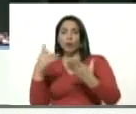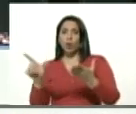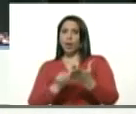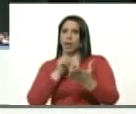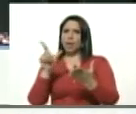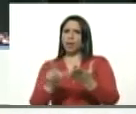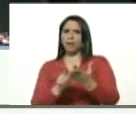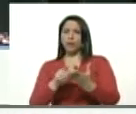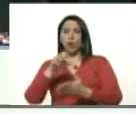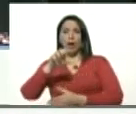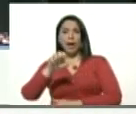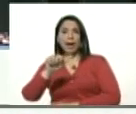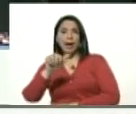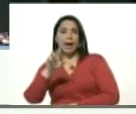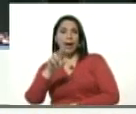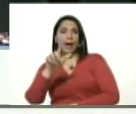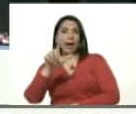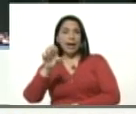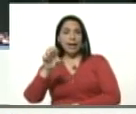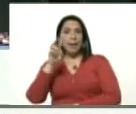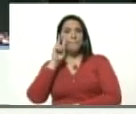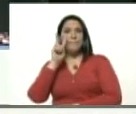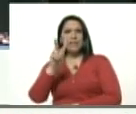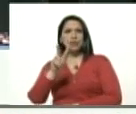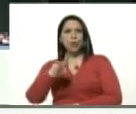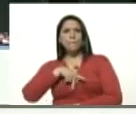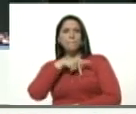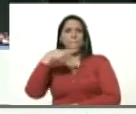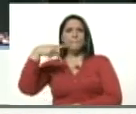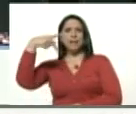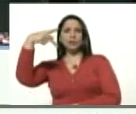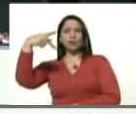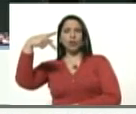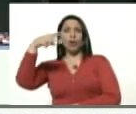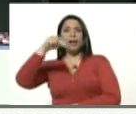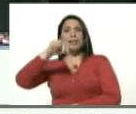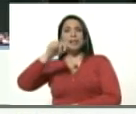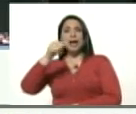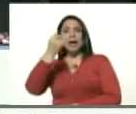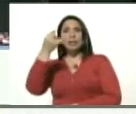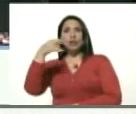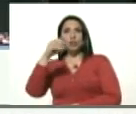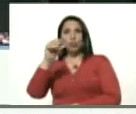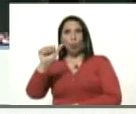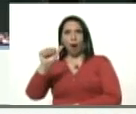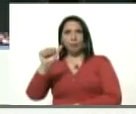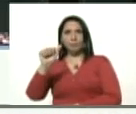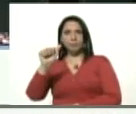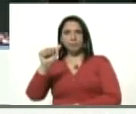Arle Herrera, Visión y Pasión de Aquiles Nasoa, en el Credo de Aquiles Nasoa.